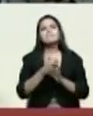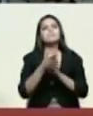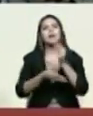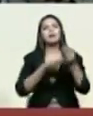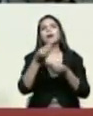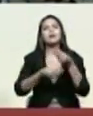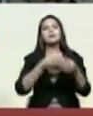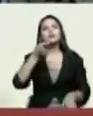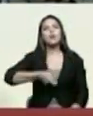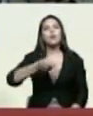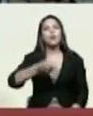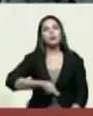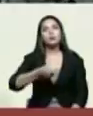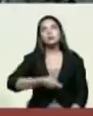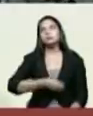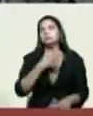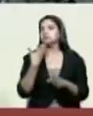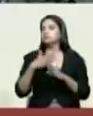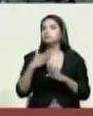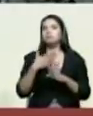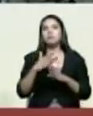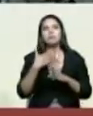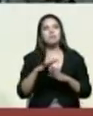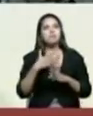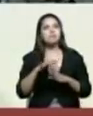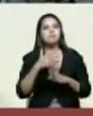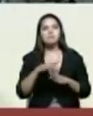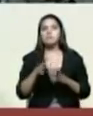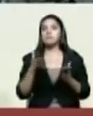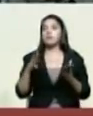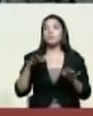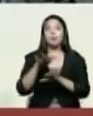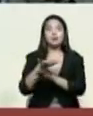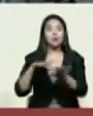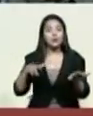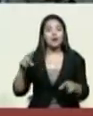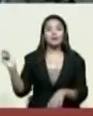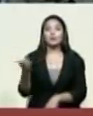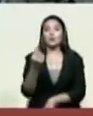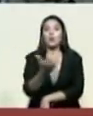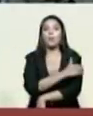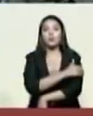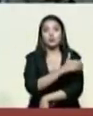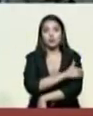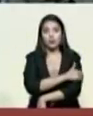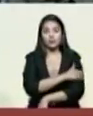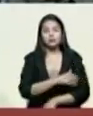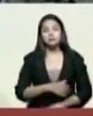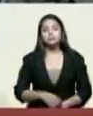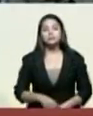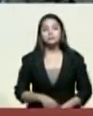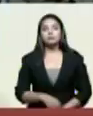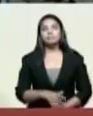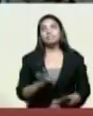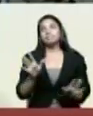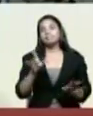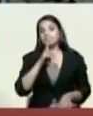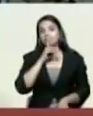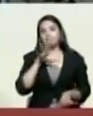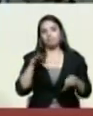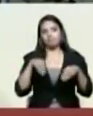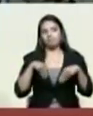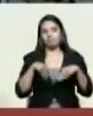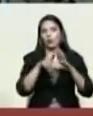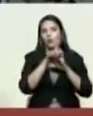¿Qué hizo el TCJ? A pesar de estar compuesto en su mayoría por opositores, no les quedó de otra que reconocer